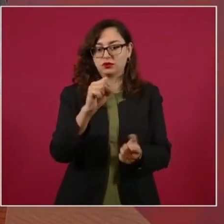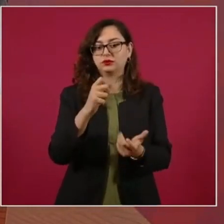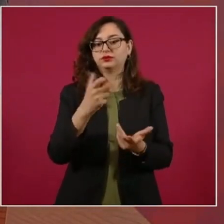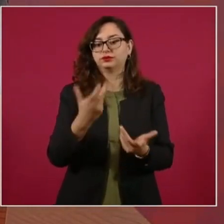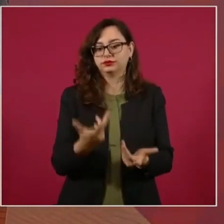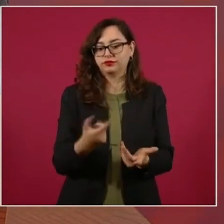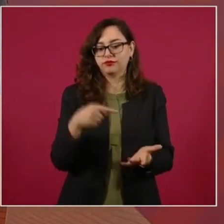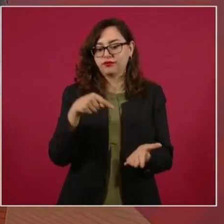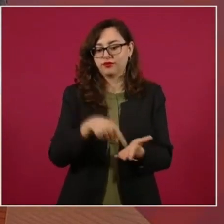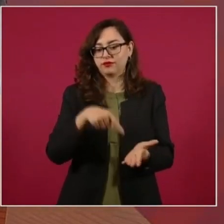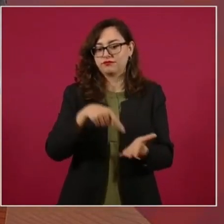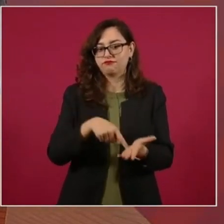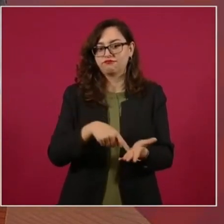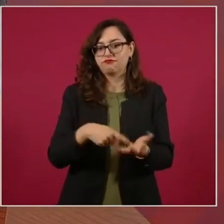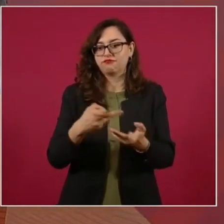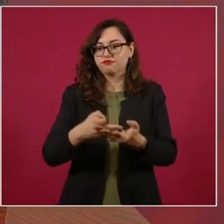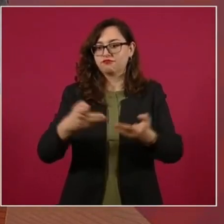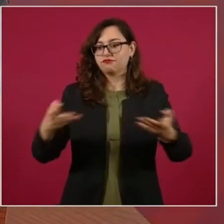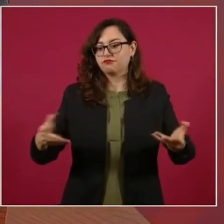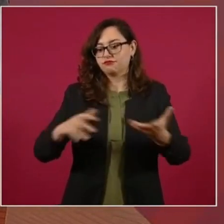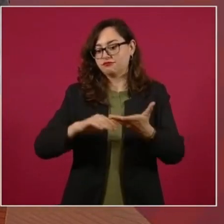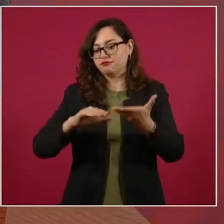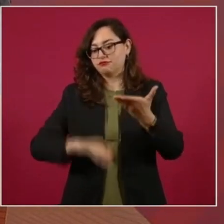de la nación,